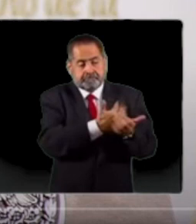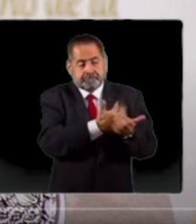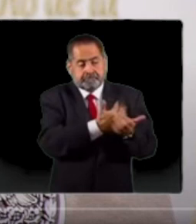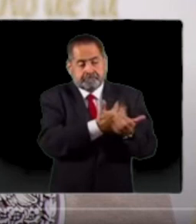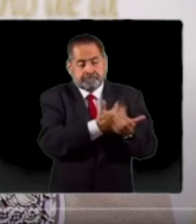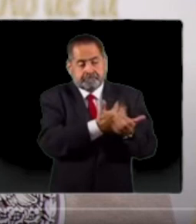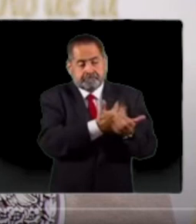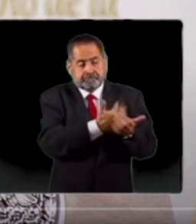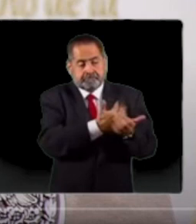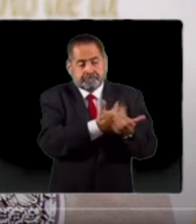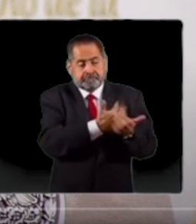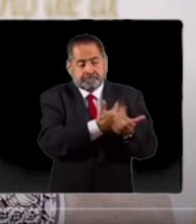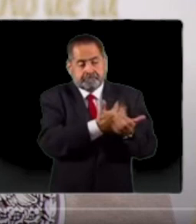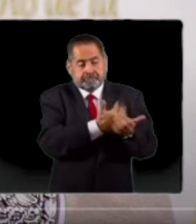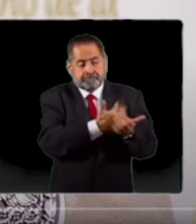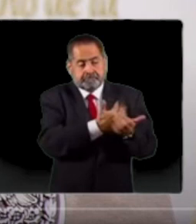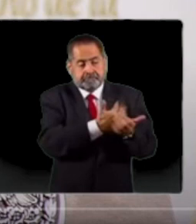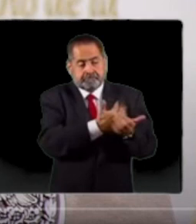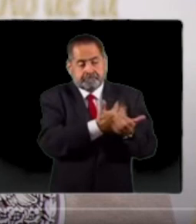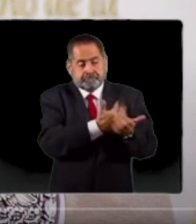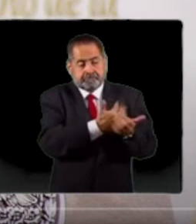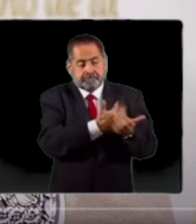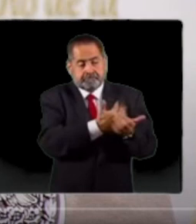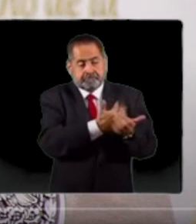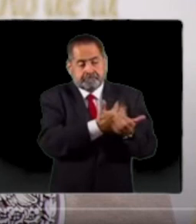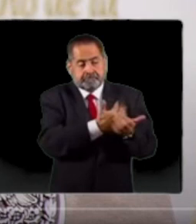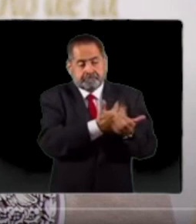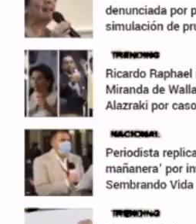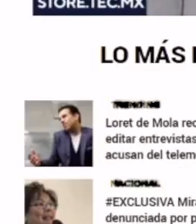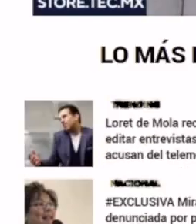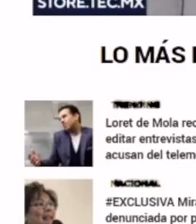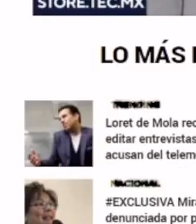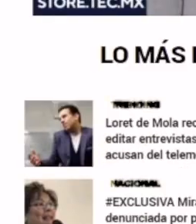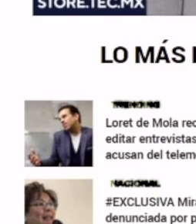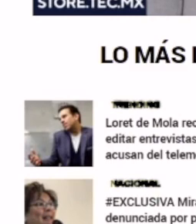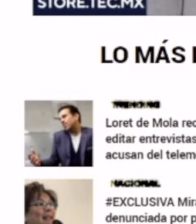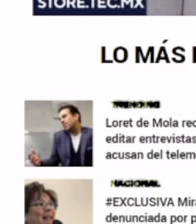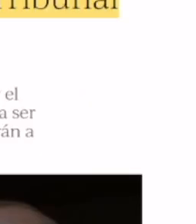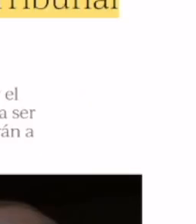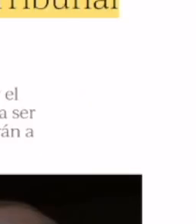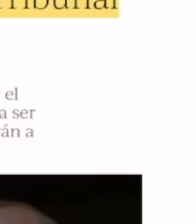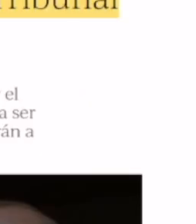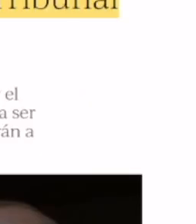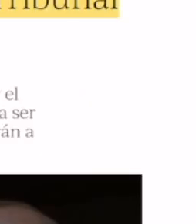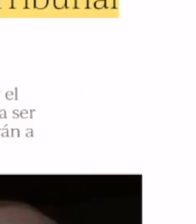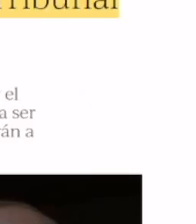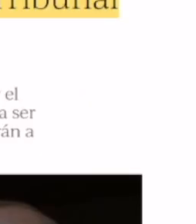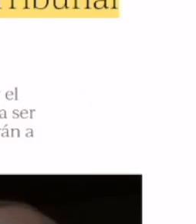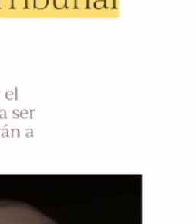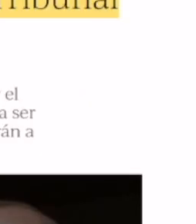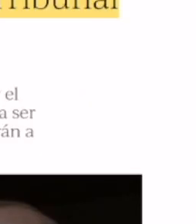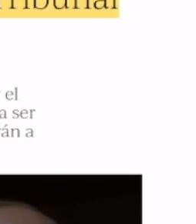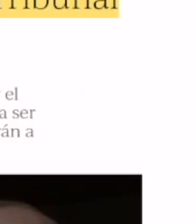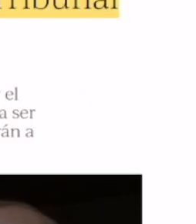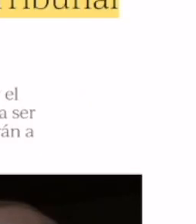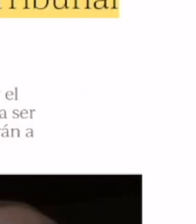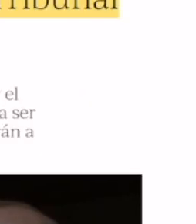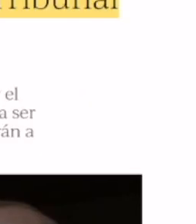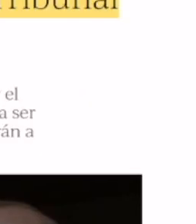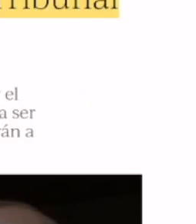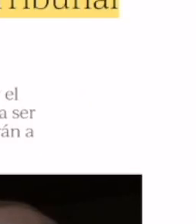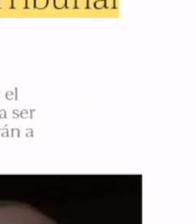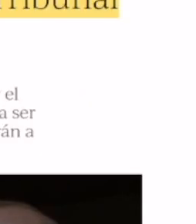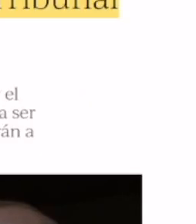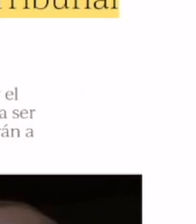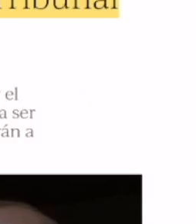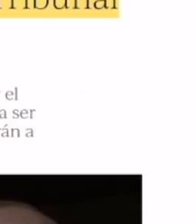de que las fiscalías investiguen, respeten los derechos humanos. Y hay muchos presos, familias mexicanos dañados con este tema. Se da a conocer